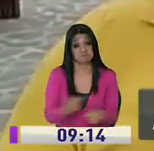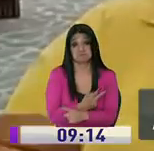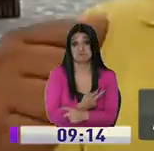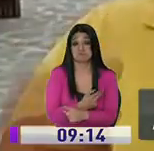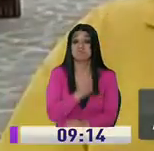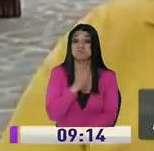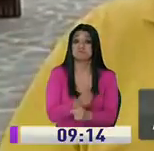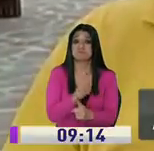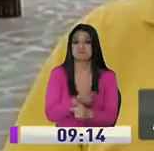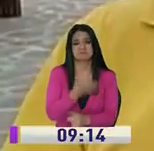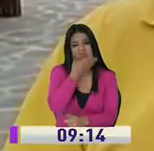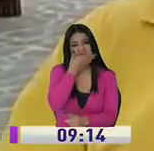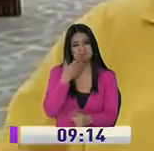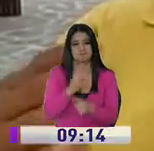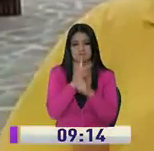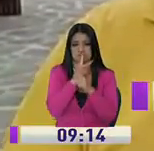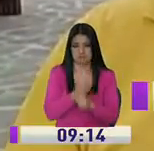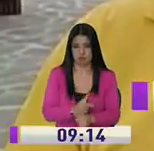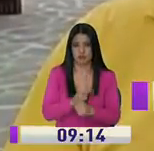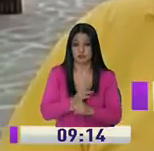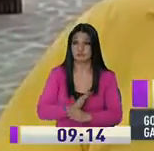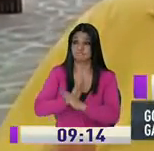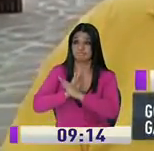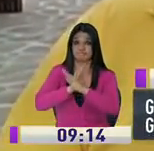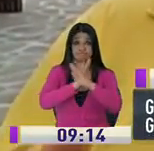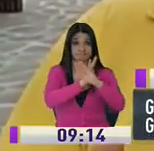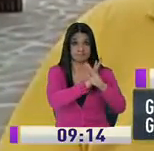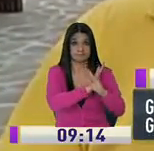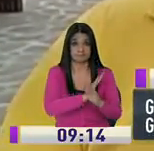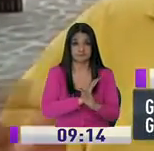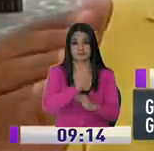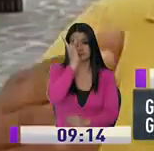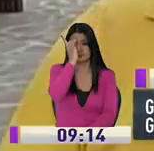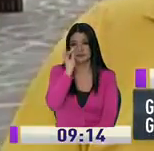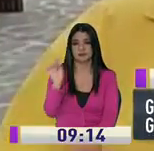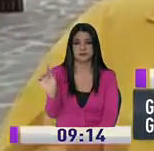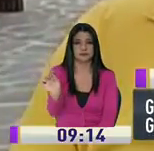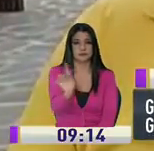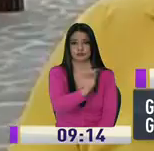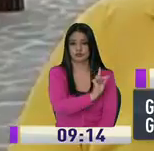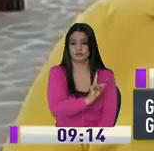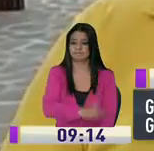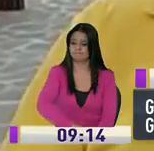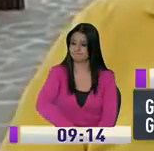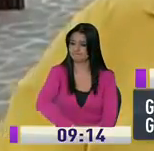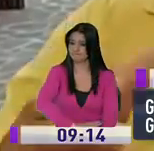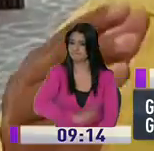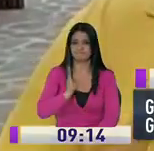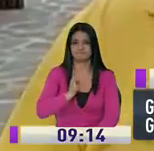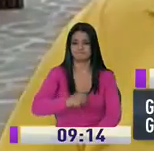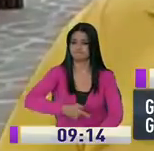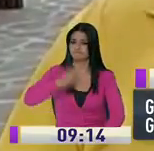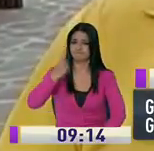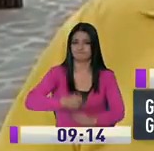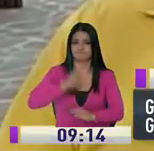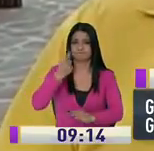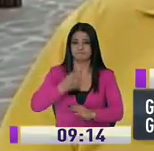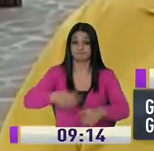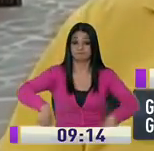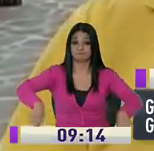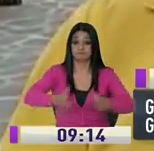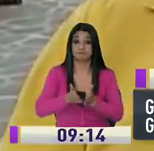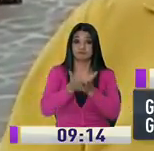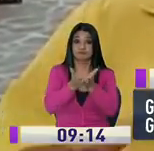por protección, por prevención, hemos tomado la decisión firme de cerrar vía